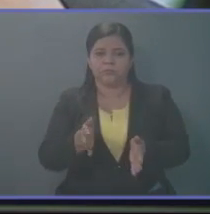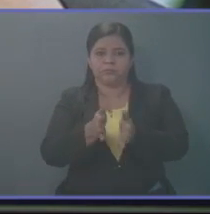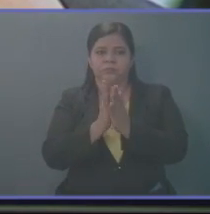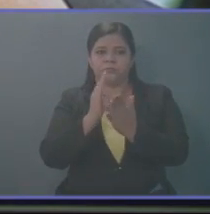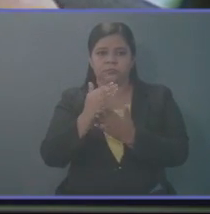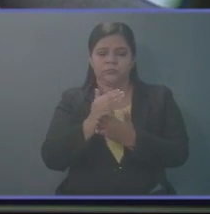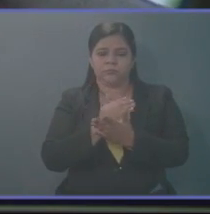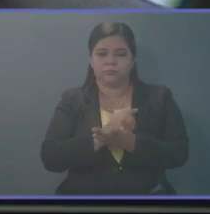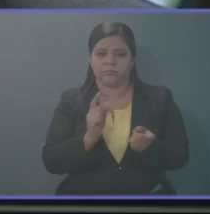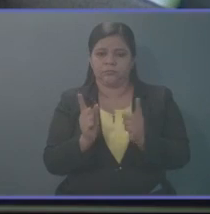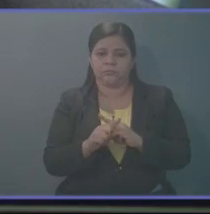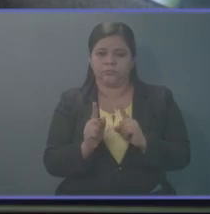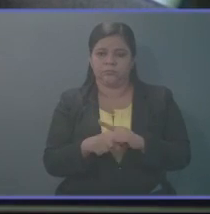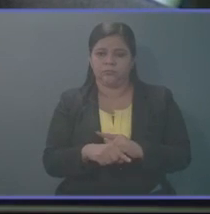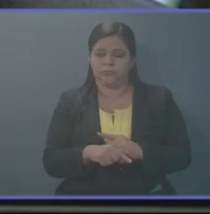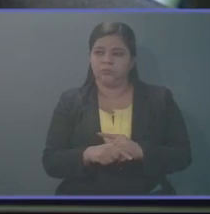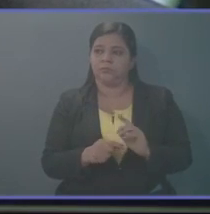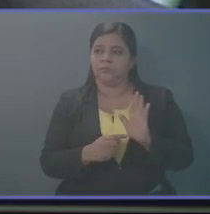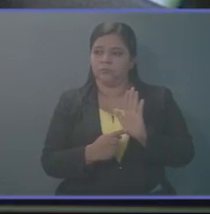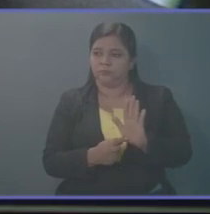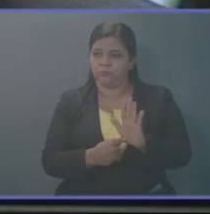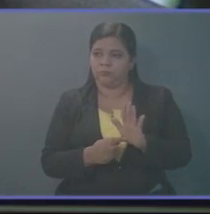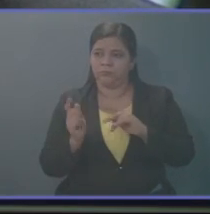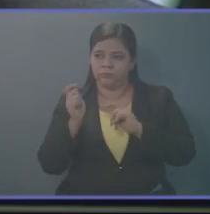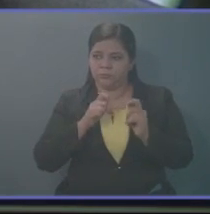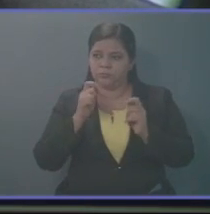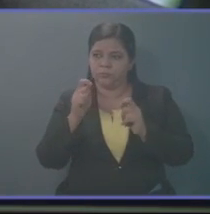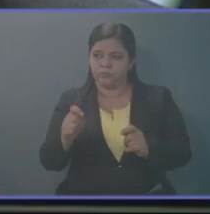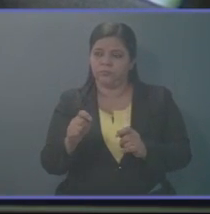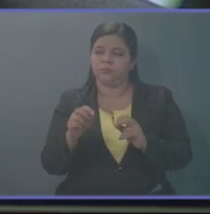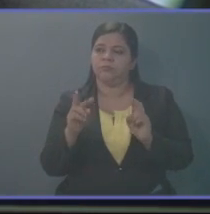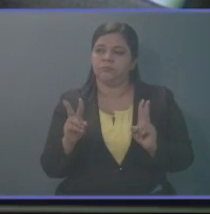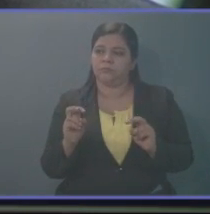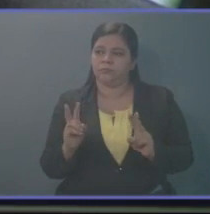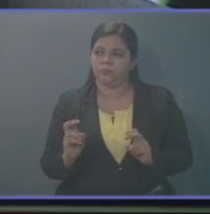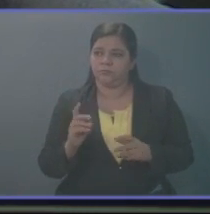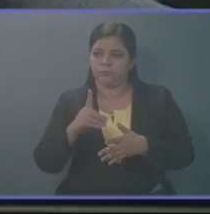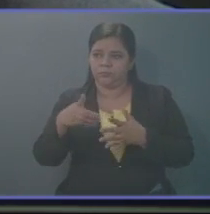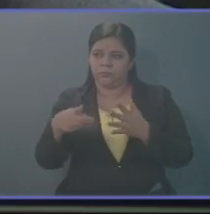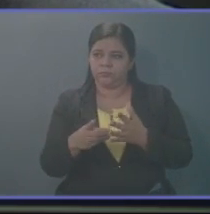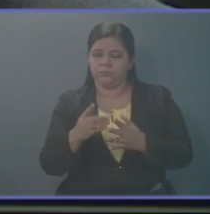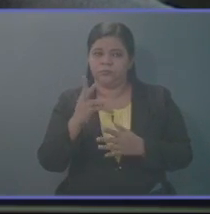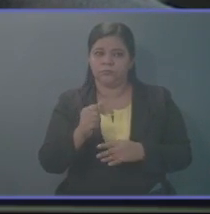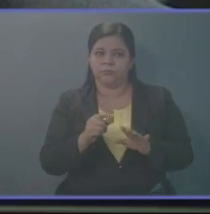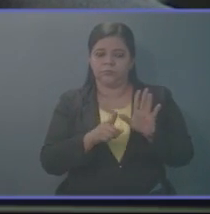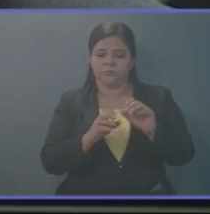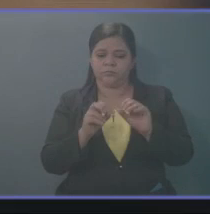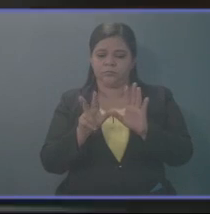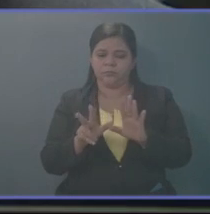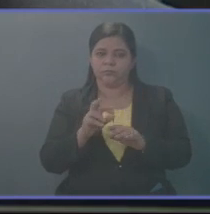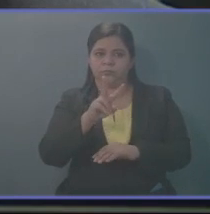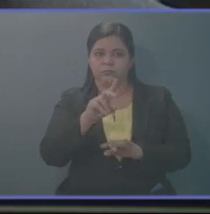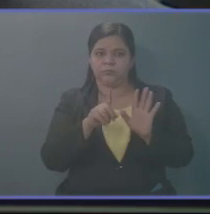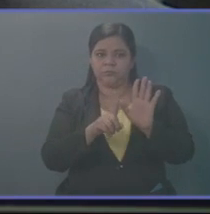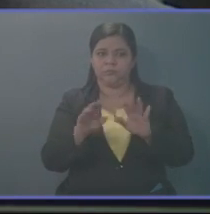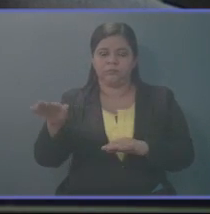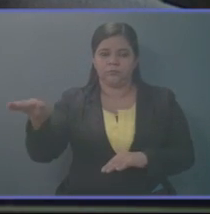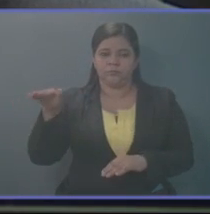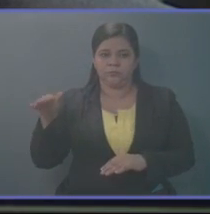de agenda, presentar la pieza correspondiente sobre el decreto 608 de fecha 26 de